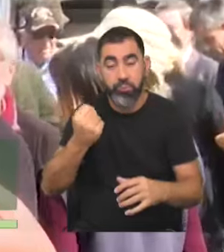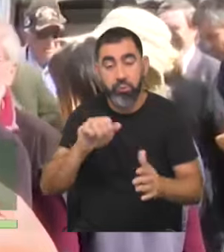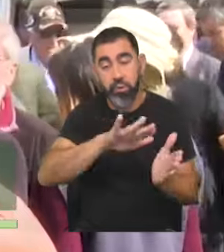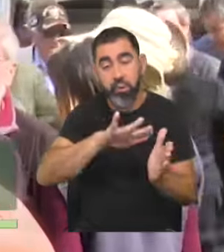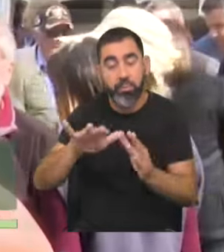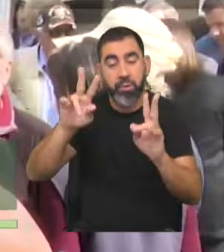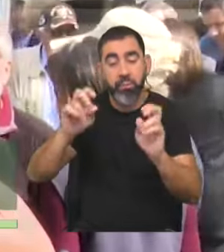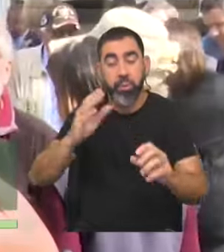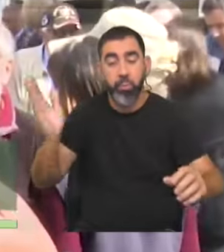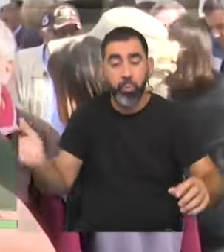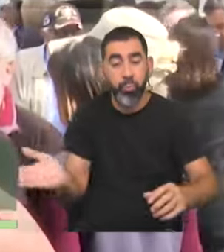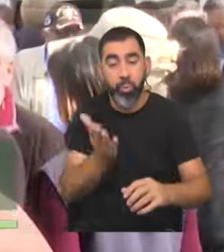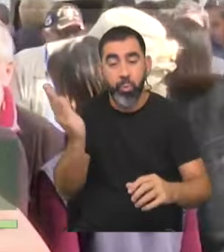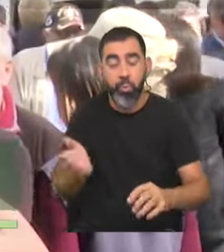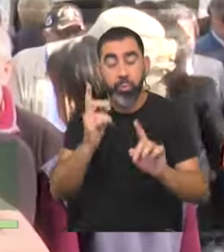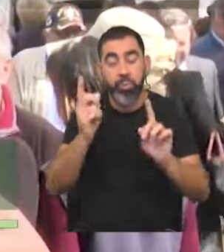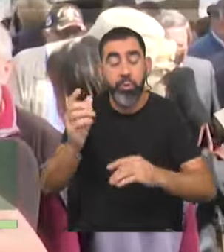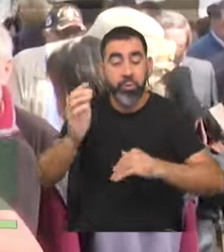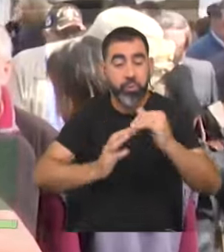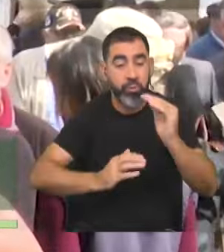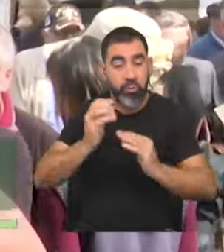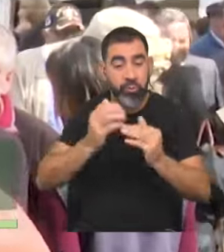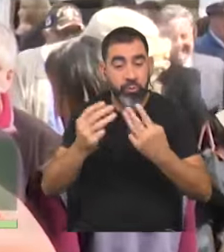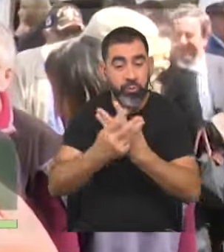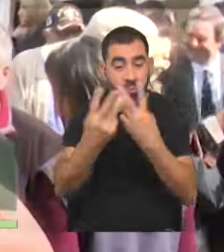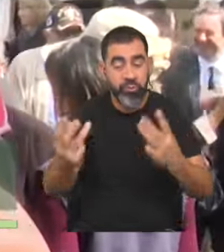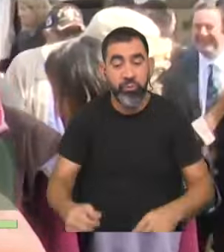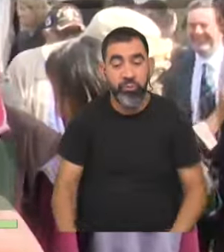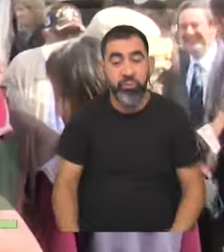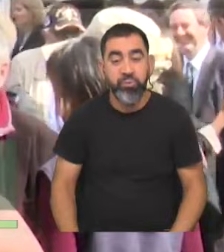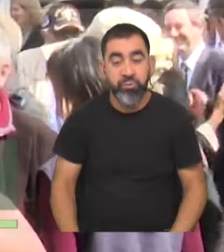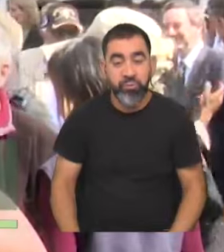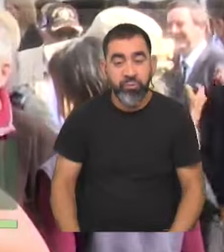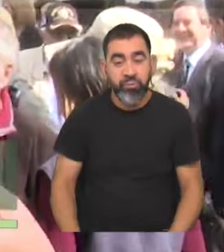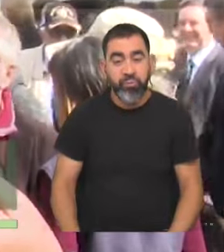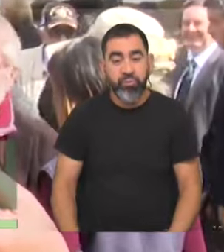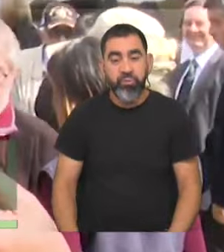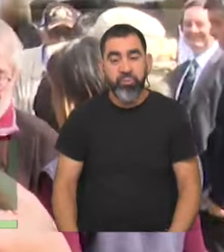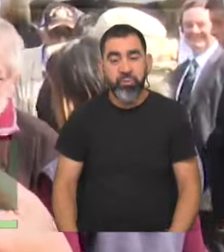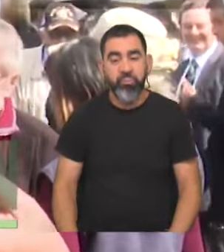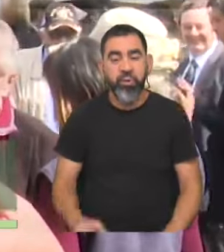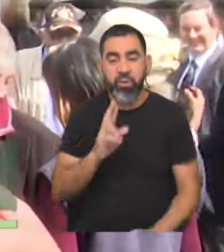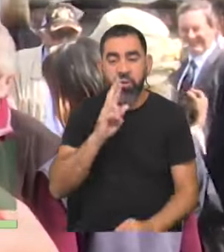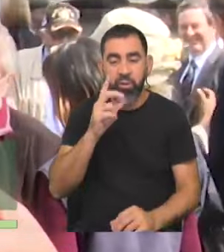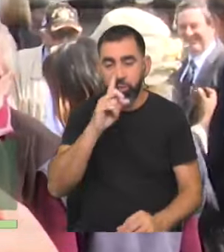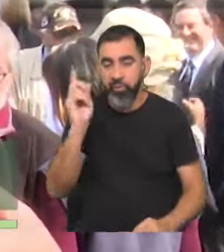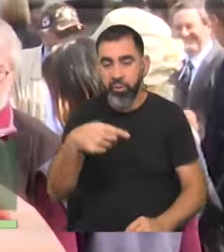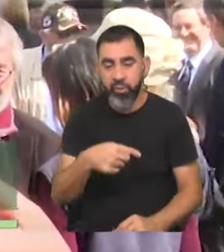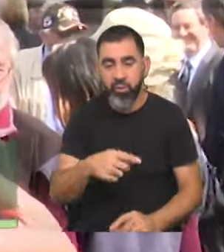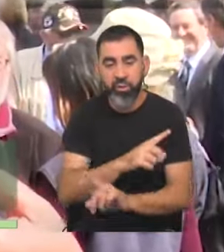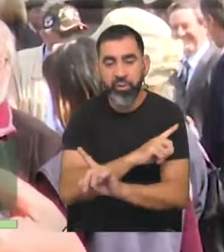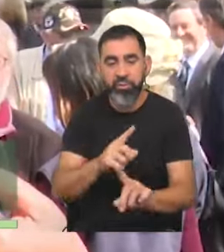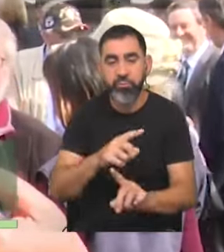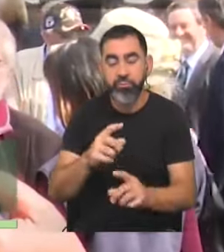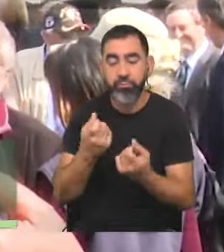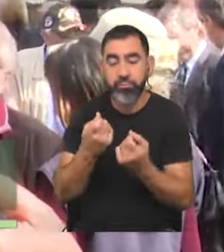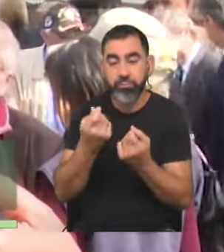los aspectos productivos también aspectos de infraestructura eh Por un lado para poder justamente dar respuesta rápida y no derivar